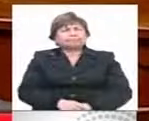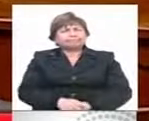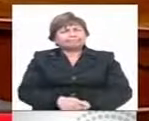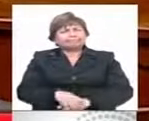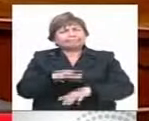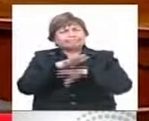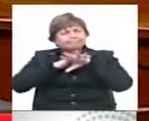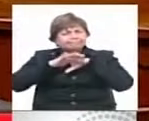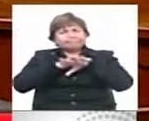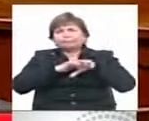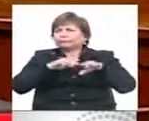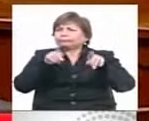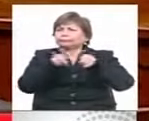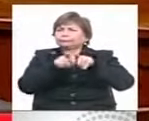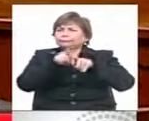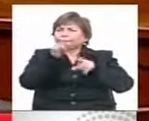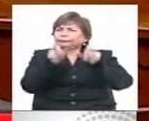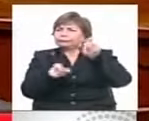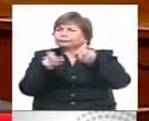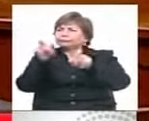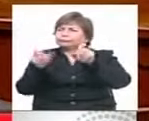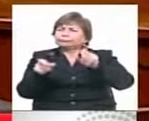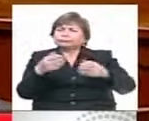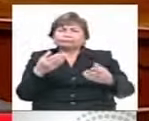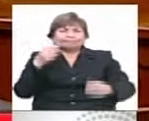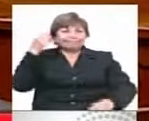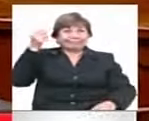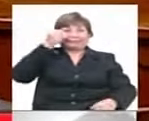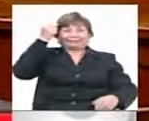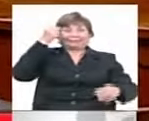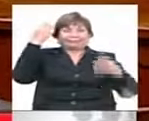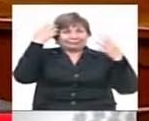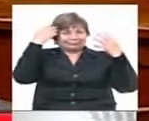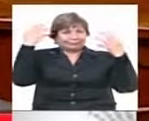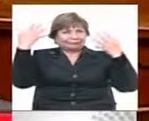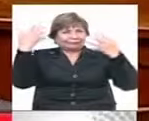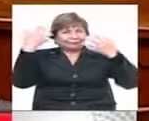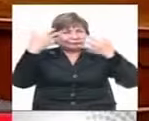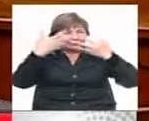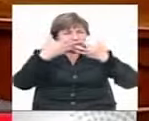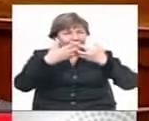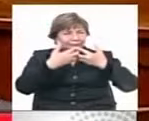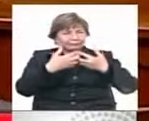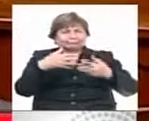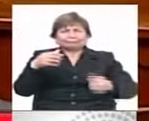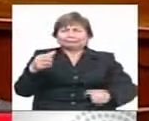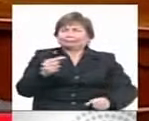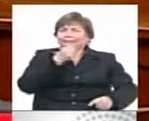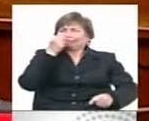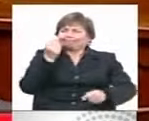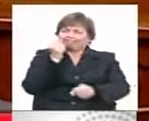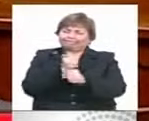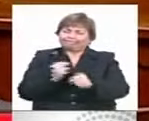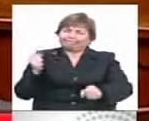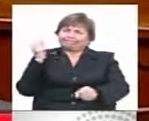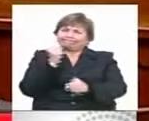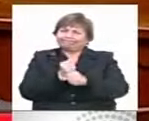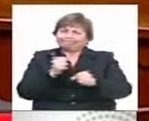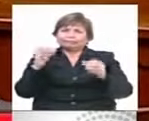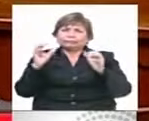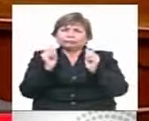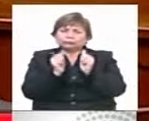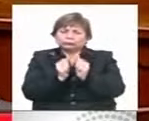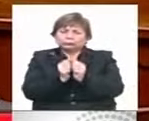al anhelo ciudadano de que logremos consensos, de que logremos trabajar